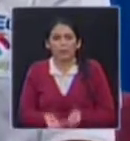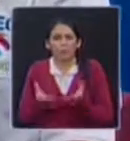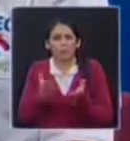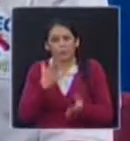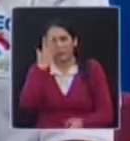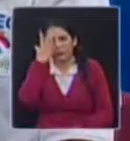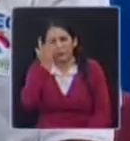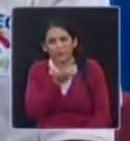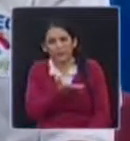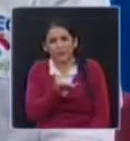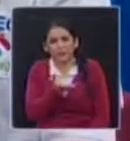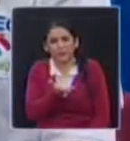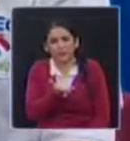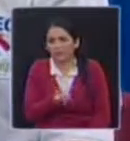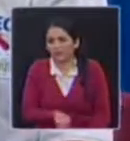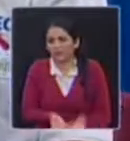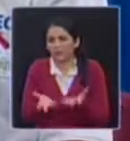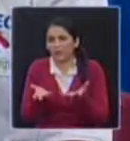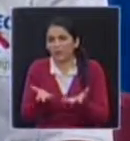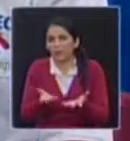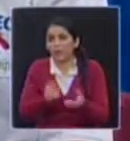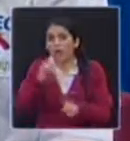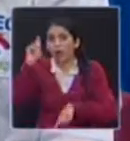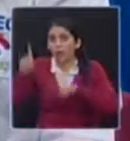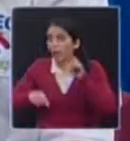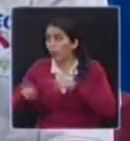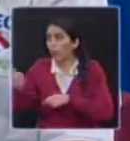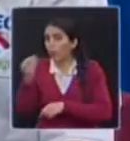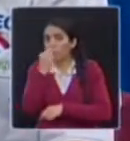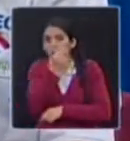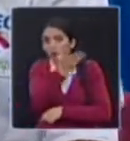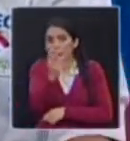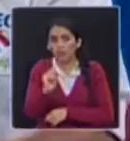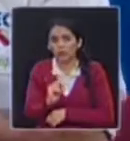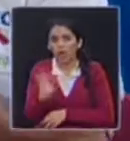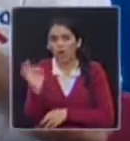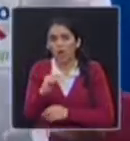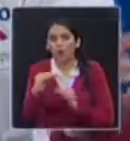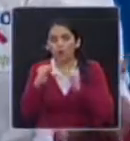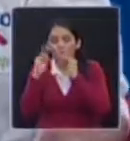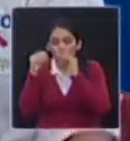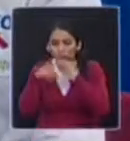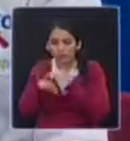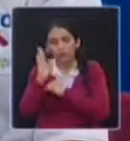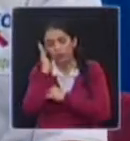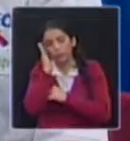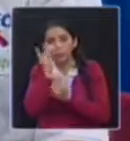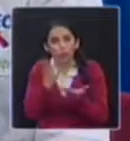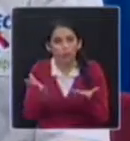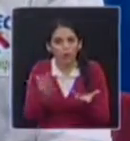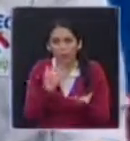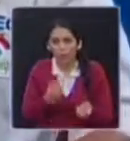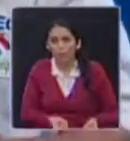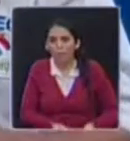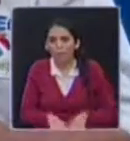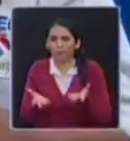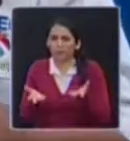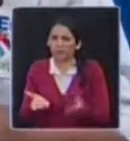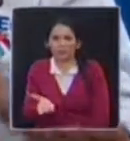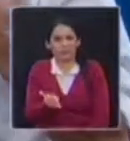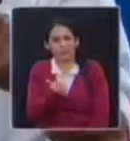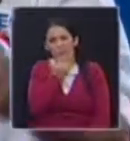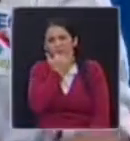muy difíciles, que no tienen cómo dormir, cómo comer, y que se esté botando los alimentos realmente es pecado. Yo creo que